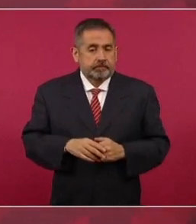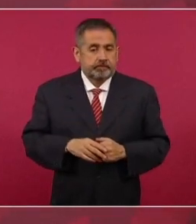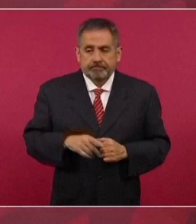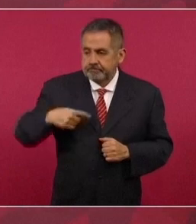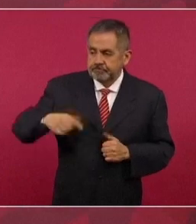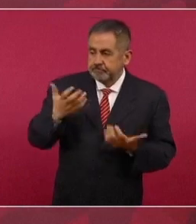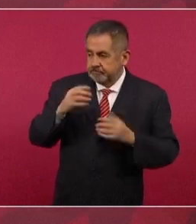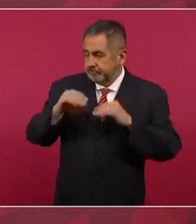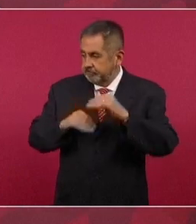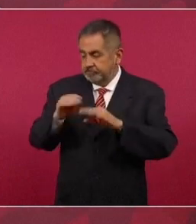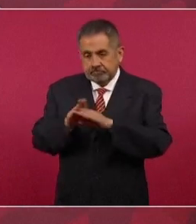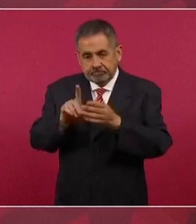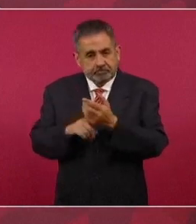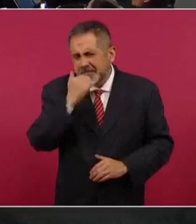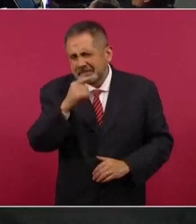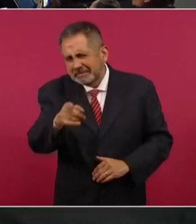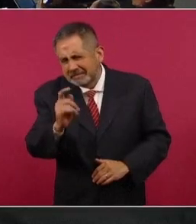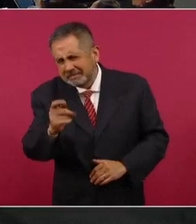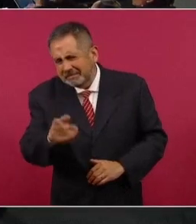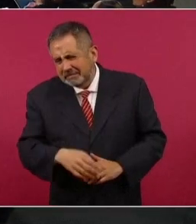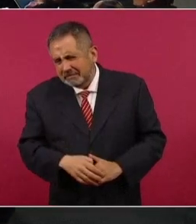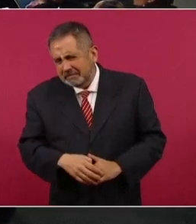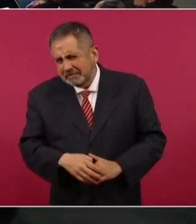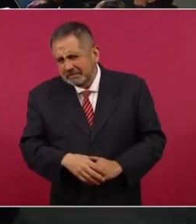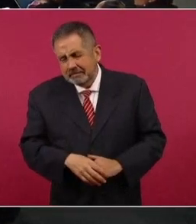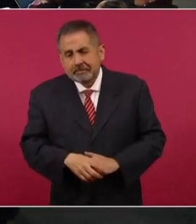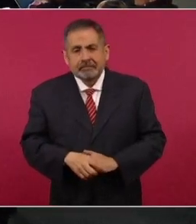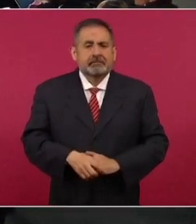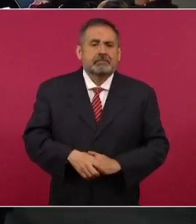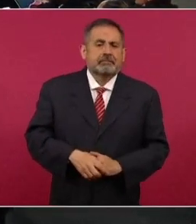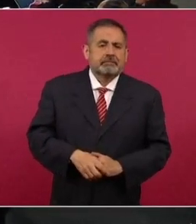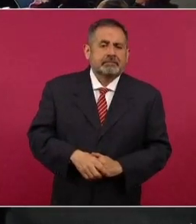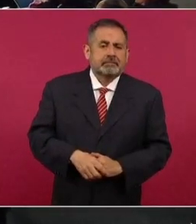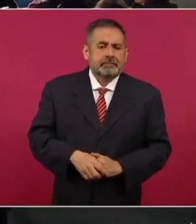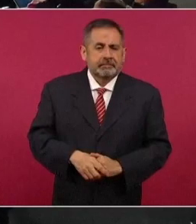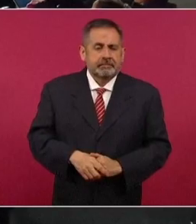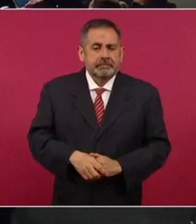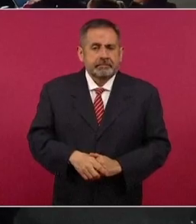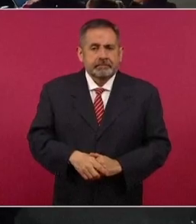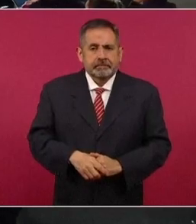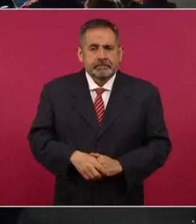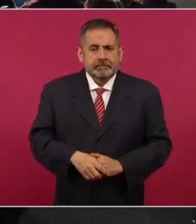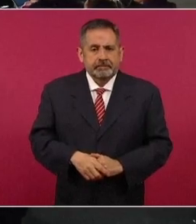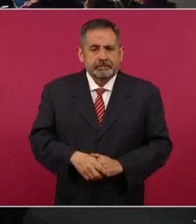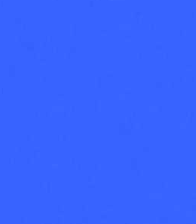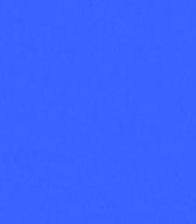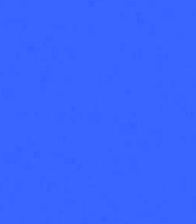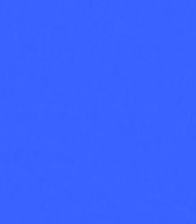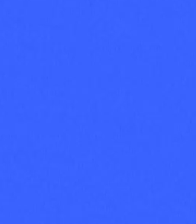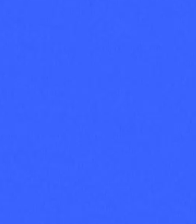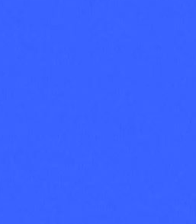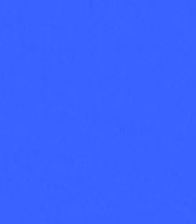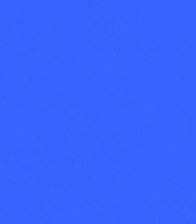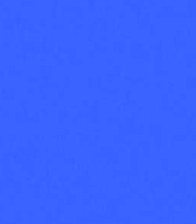su sentencia aunque no ofreció detalles precisos sobre su paradero los que mandan porque hasta eso